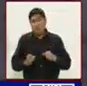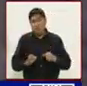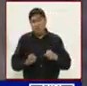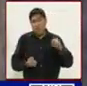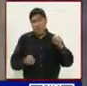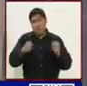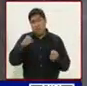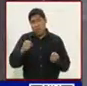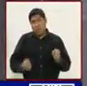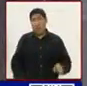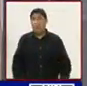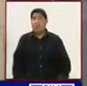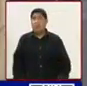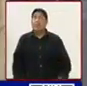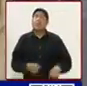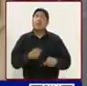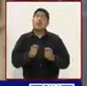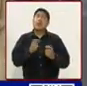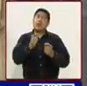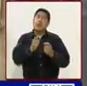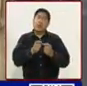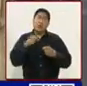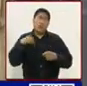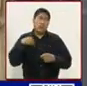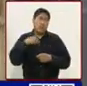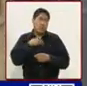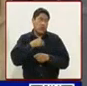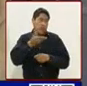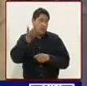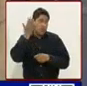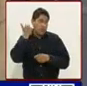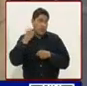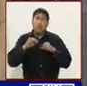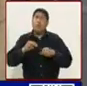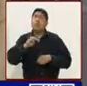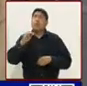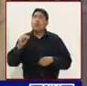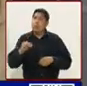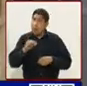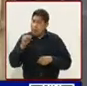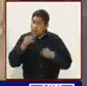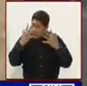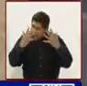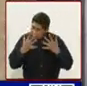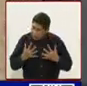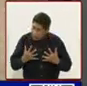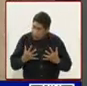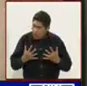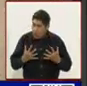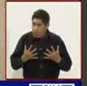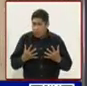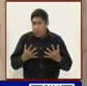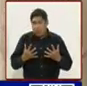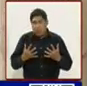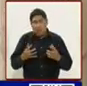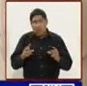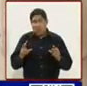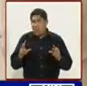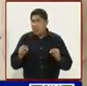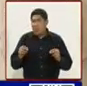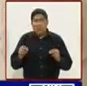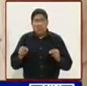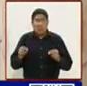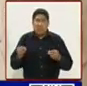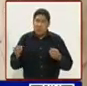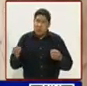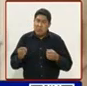de los Auteros. Justamente nos hemos apersonado desde el día martes. Lamentablemente no se nos está dando curso